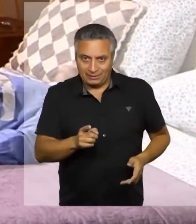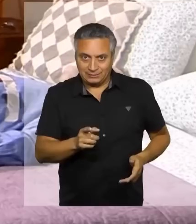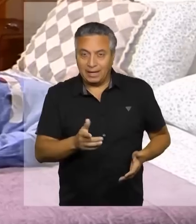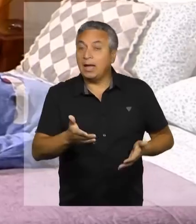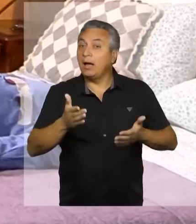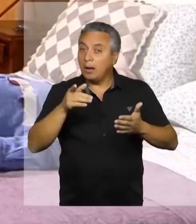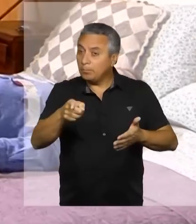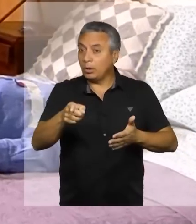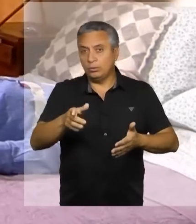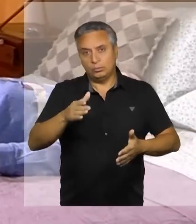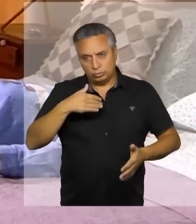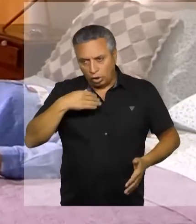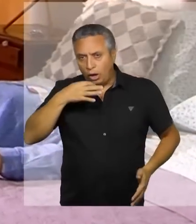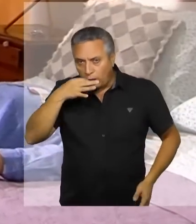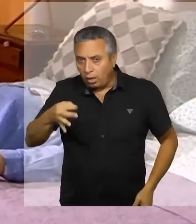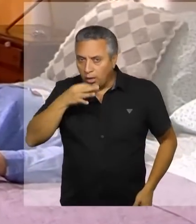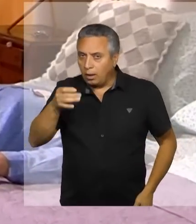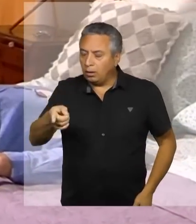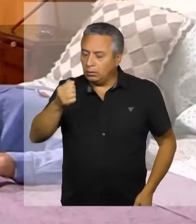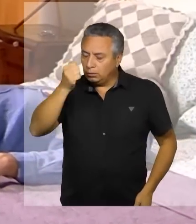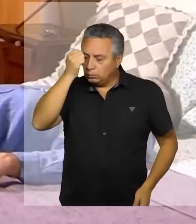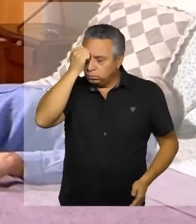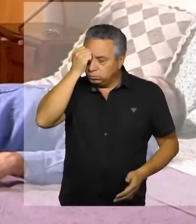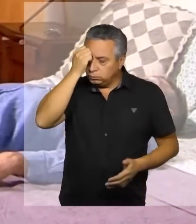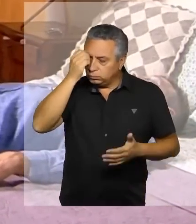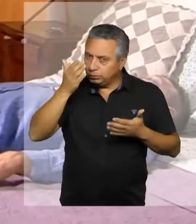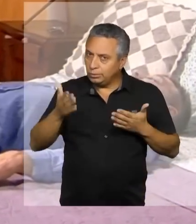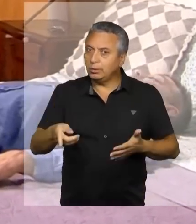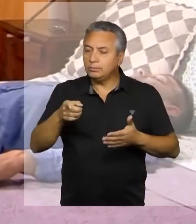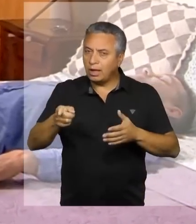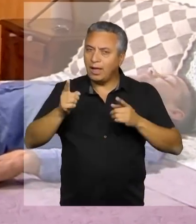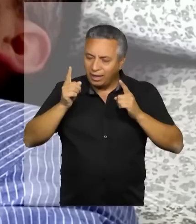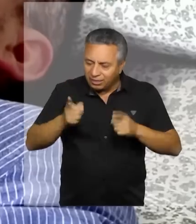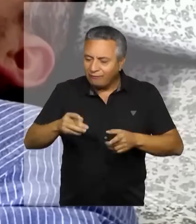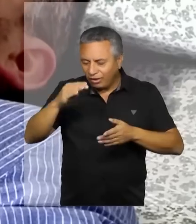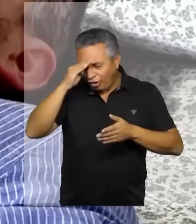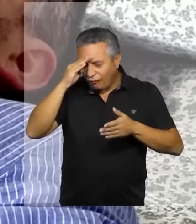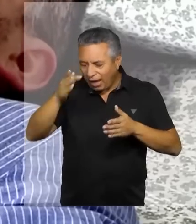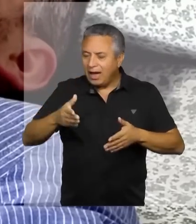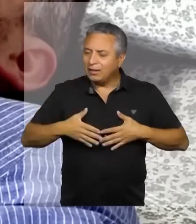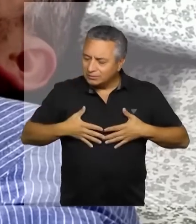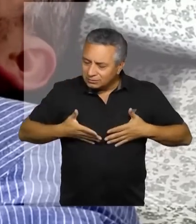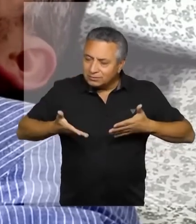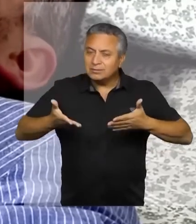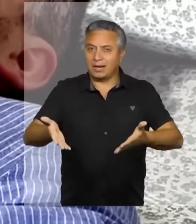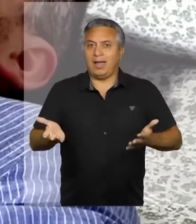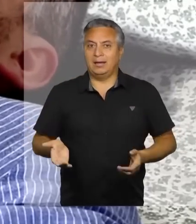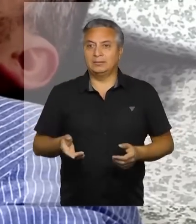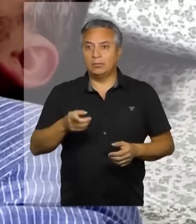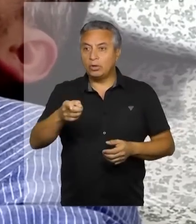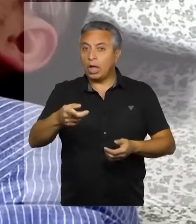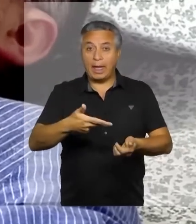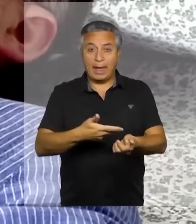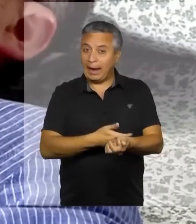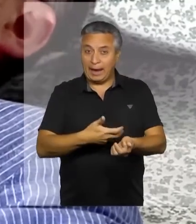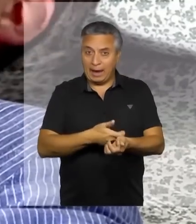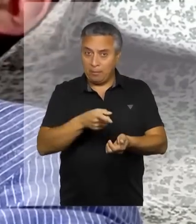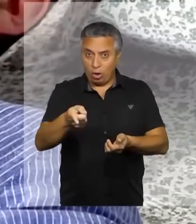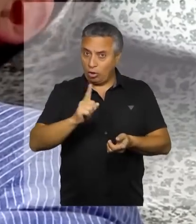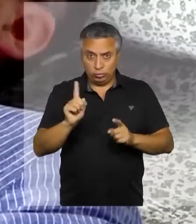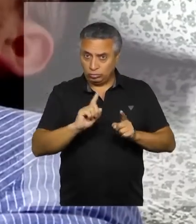madura cabeza. Tiene que confiar, entregarse. No se está haciendo quimio, ¿no es cierto?